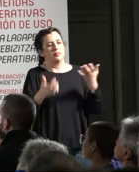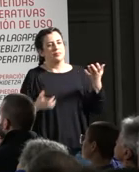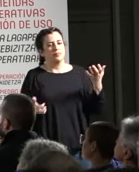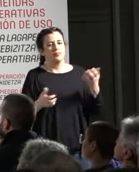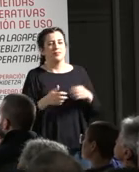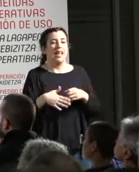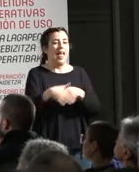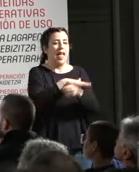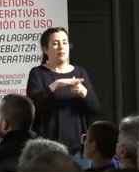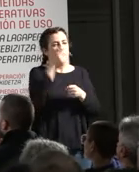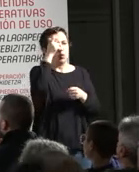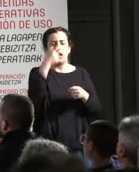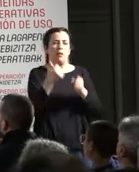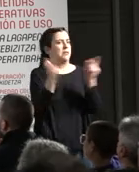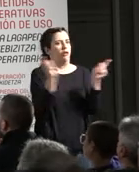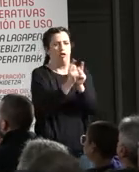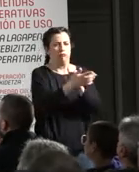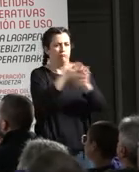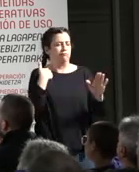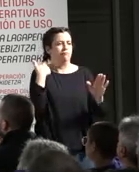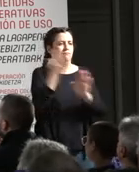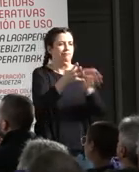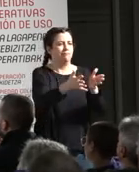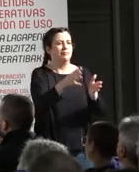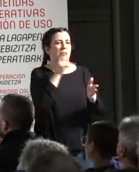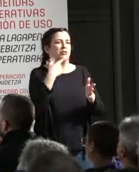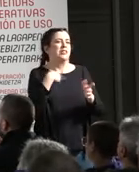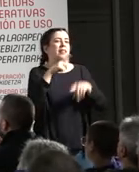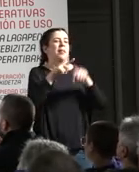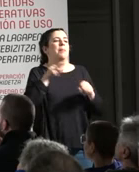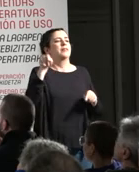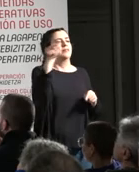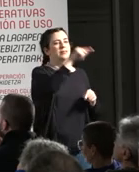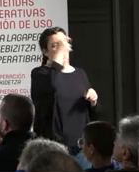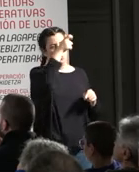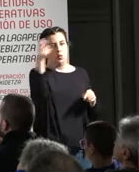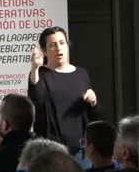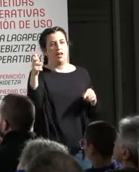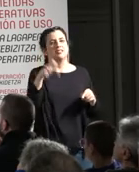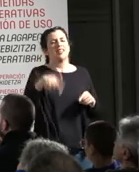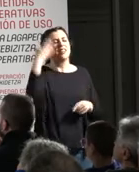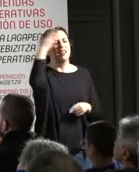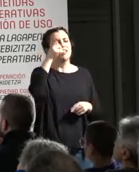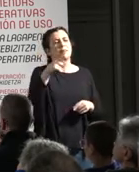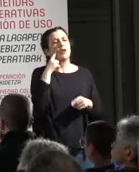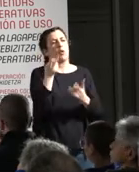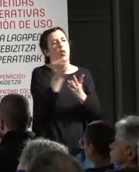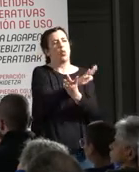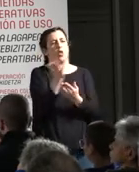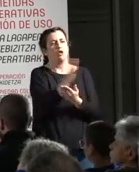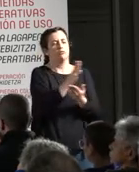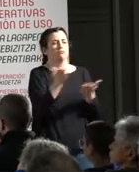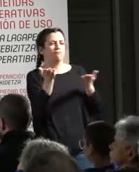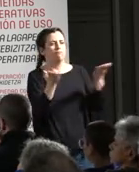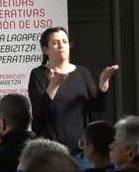como un repaso rápido porque también es muy interesante que depende de qué territorio se está viendo con muchas experiencias rurales y en Navarra también creo que hay como una dualidad, ¿no?, de territorial,